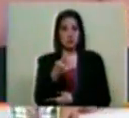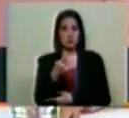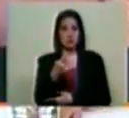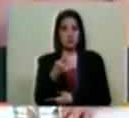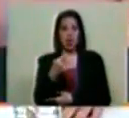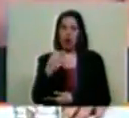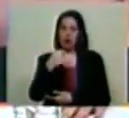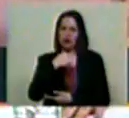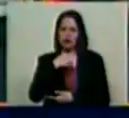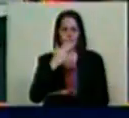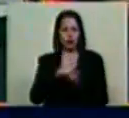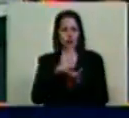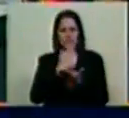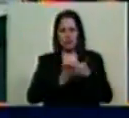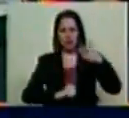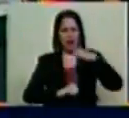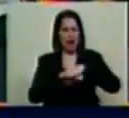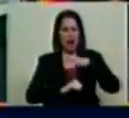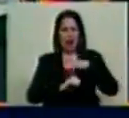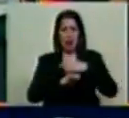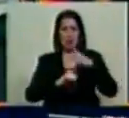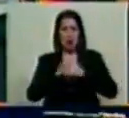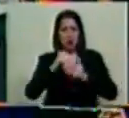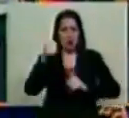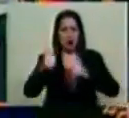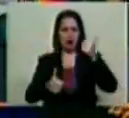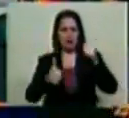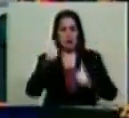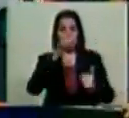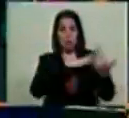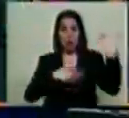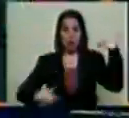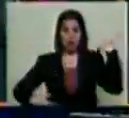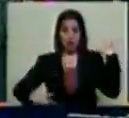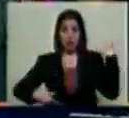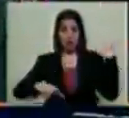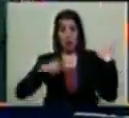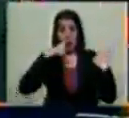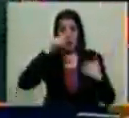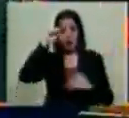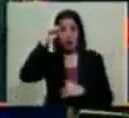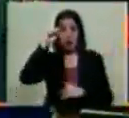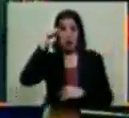cuenten conmigo para la candidatura presidencial para el periodo